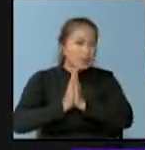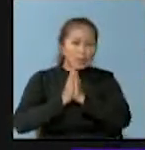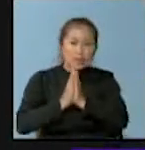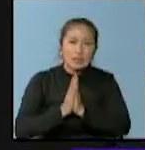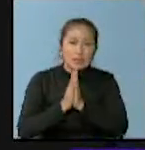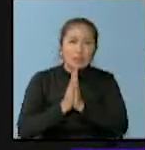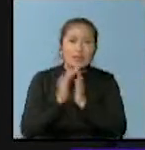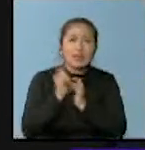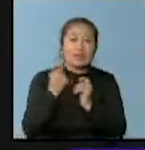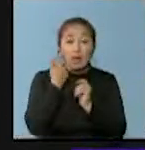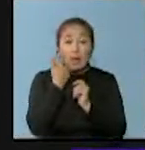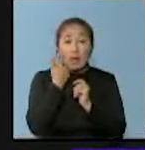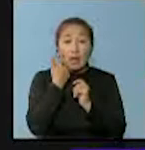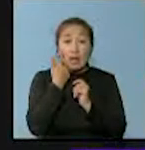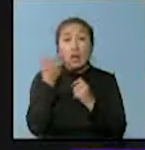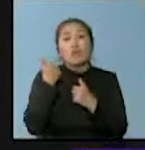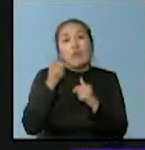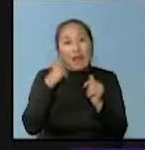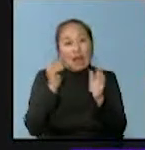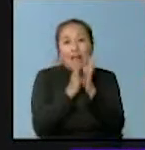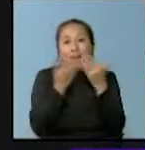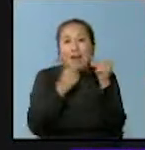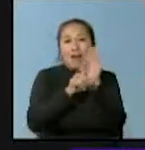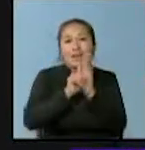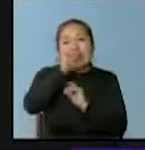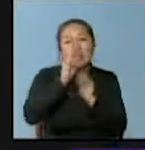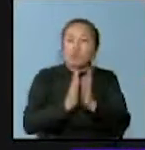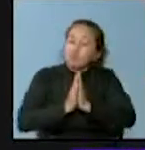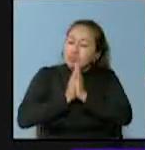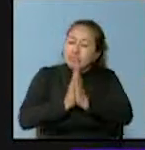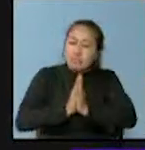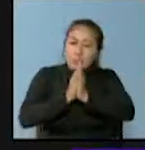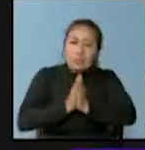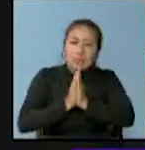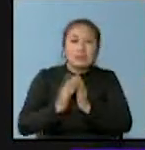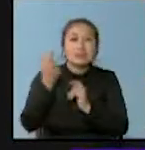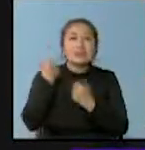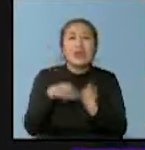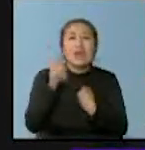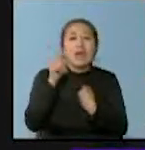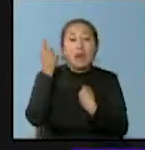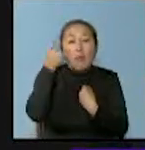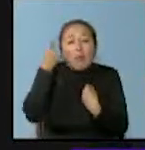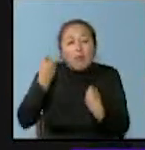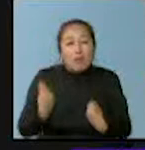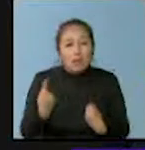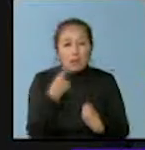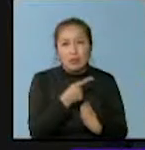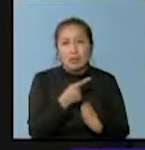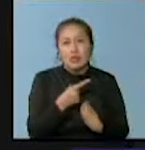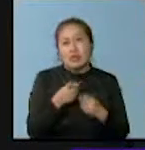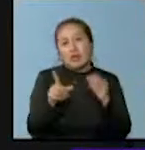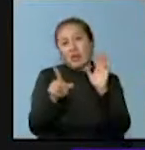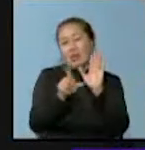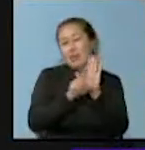hay que hacer lo que dice el episcopado, ayuno, oración, porque estas cosas son obras